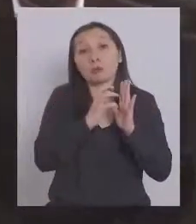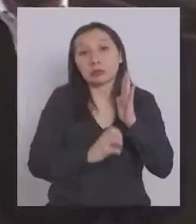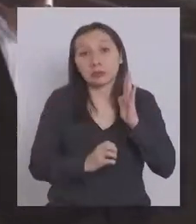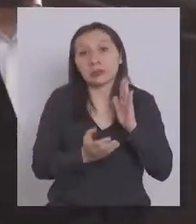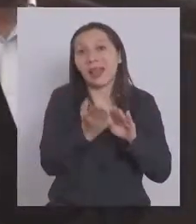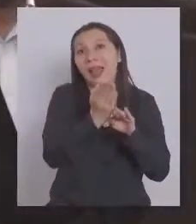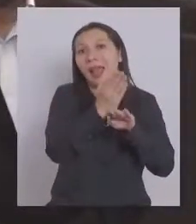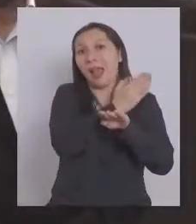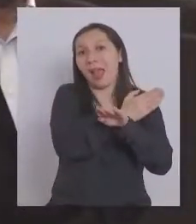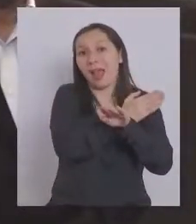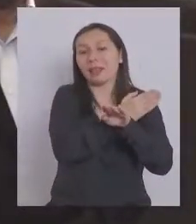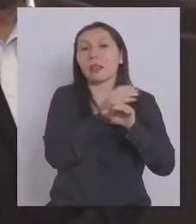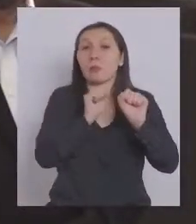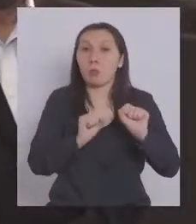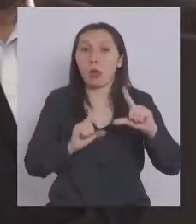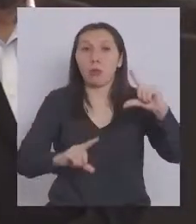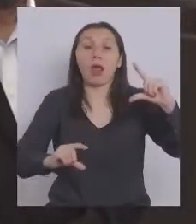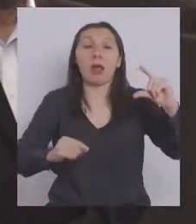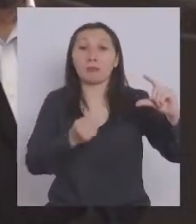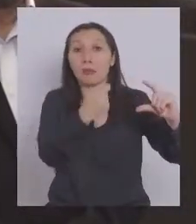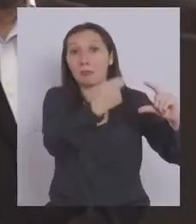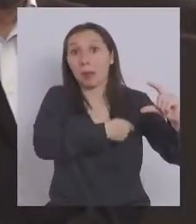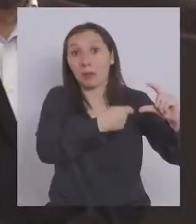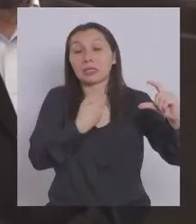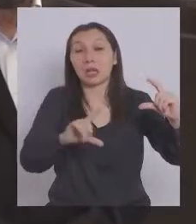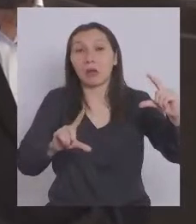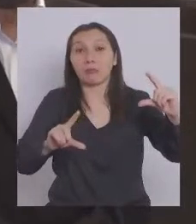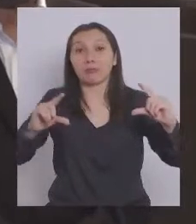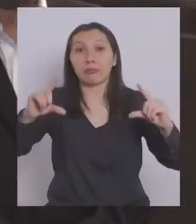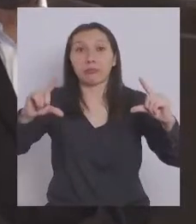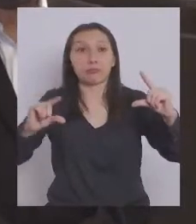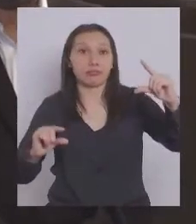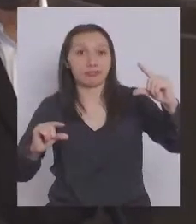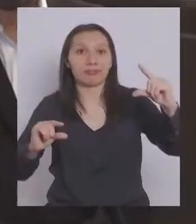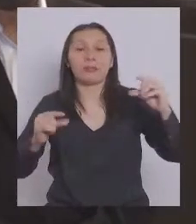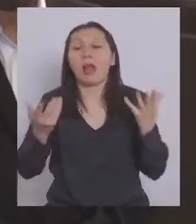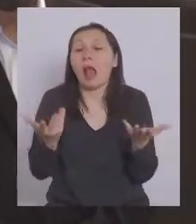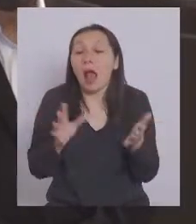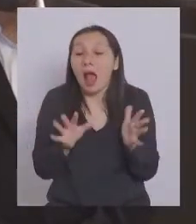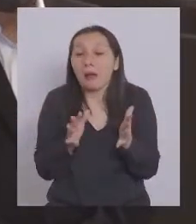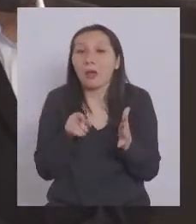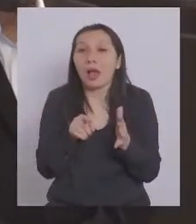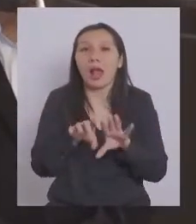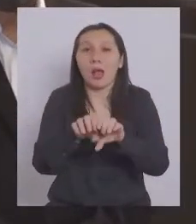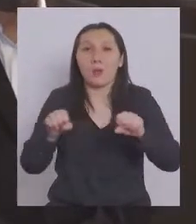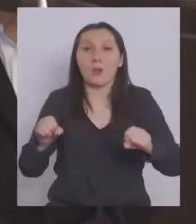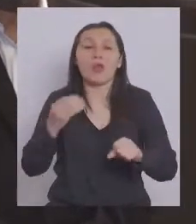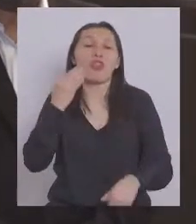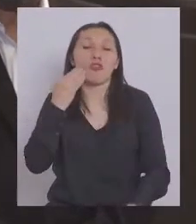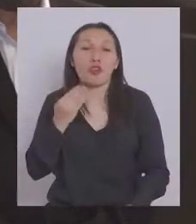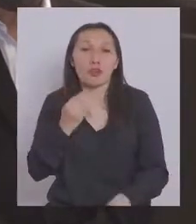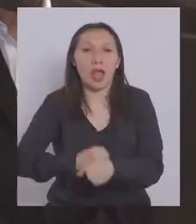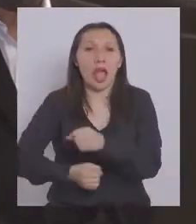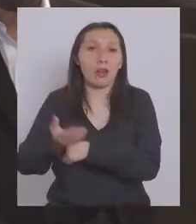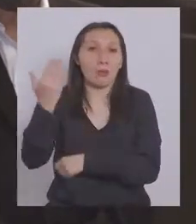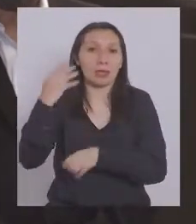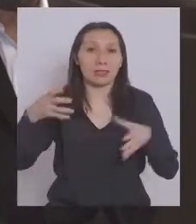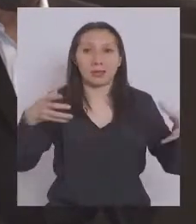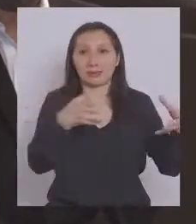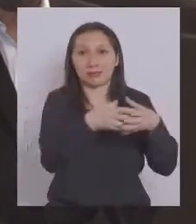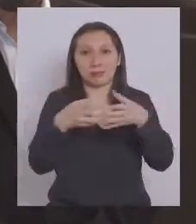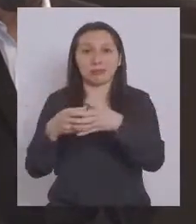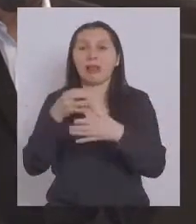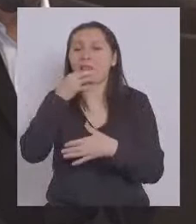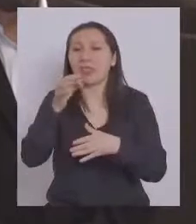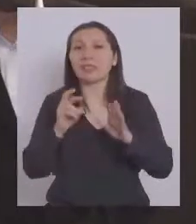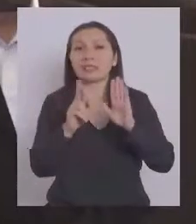lo que haya recibido en otros beneficios. Esa es la forma en que se acordó este bono con los gremios el año pasado. Hay un